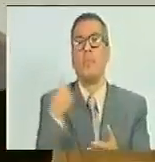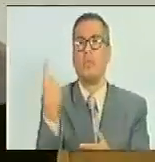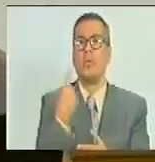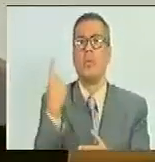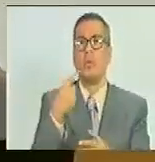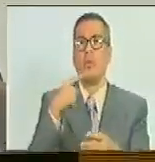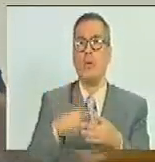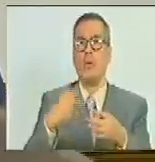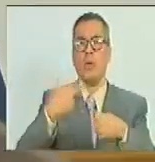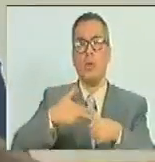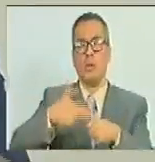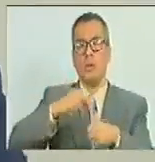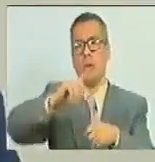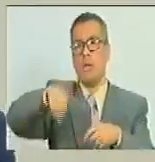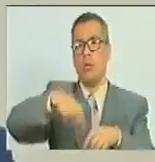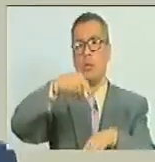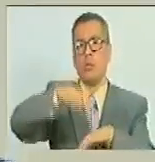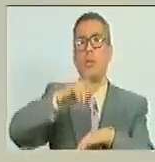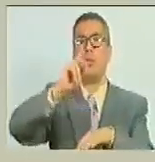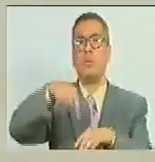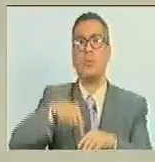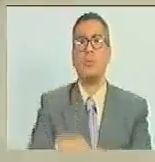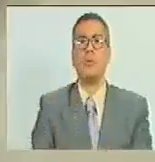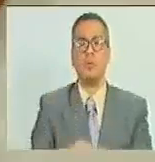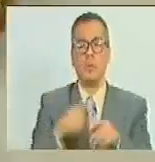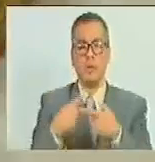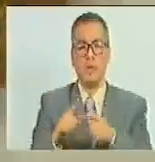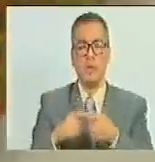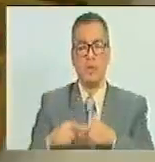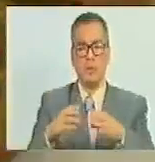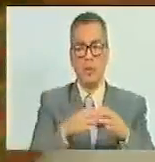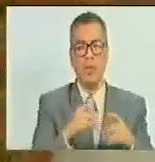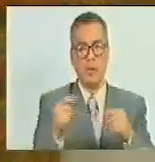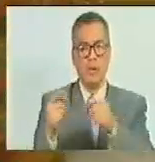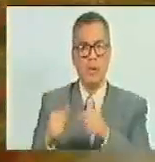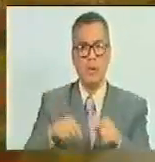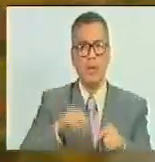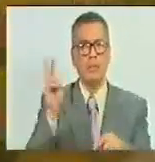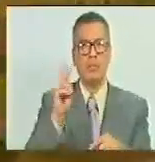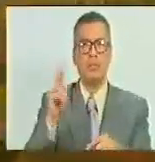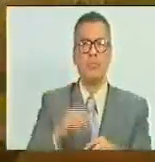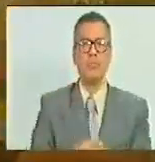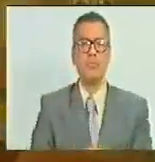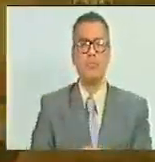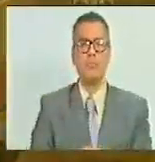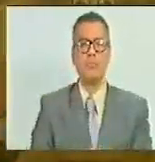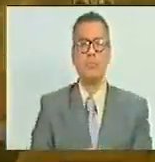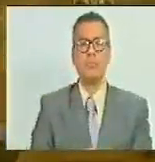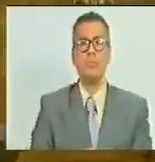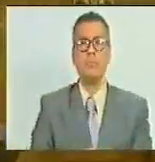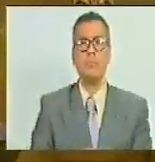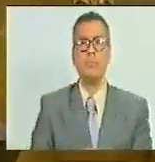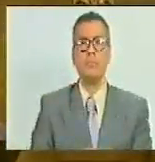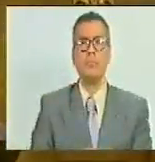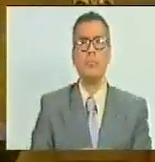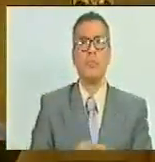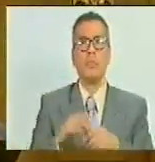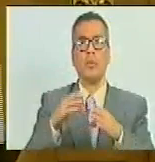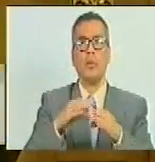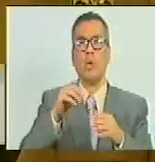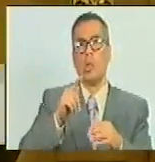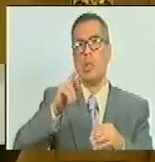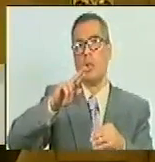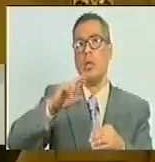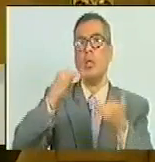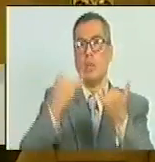solamente para la industria petrolera nacional, sino también para otros sectores de la economía venezolana. En el caso de Turquía,